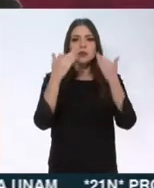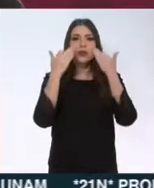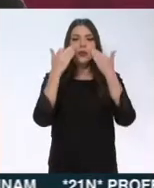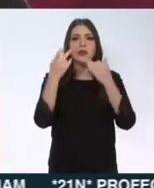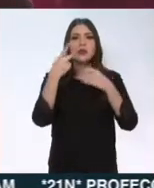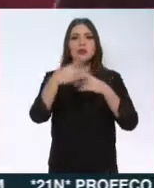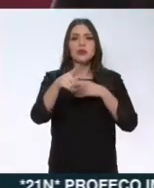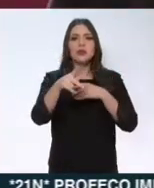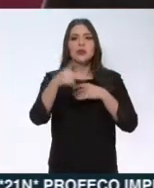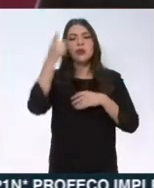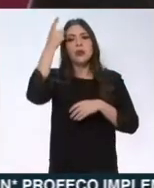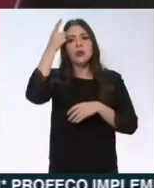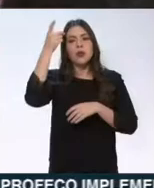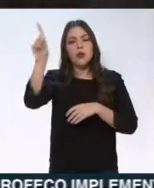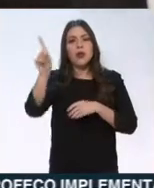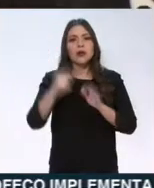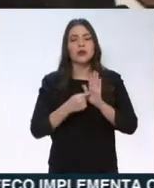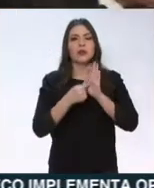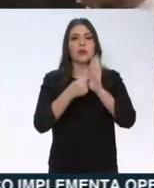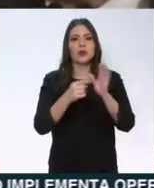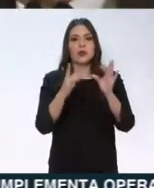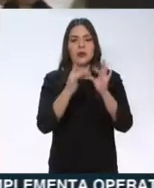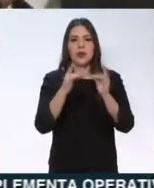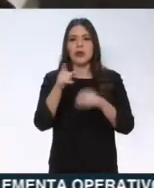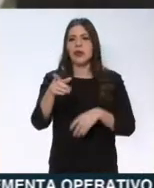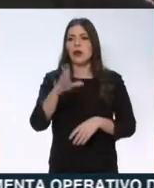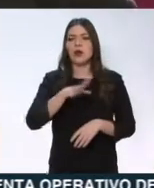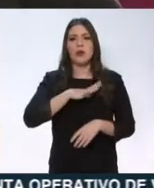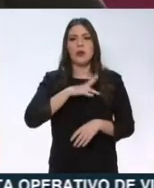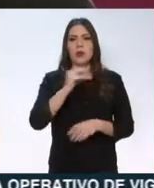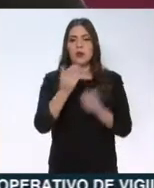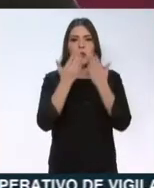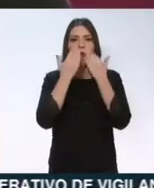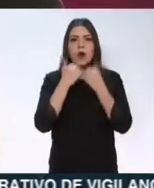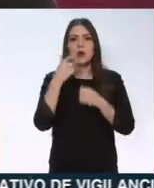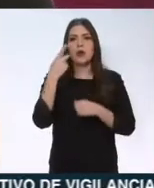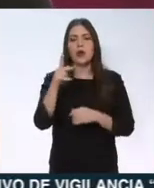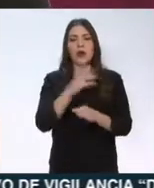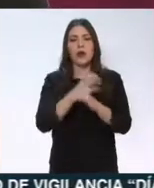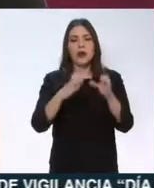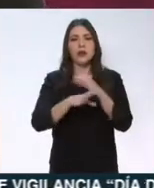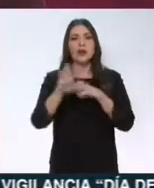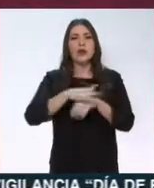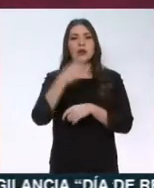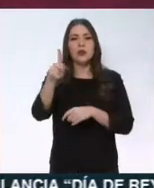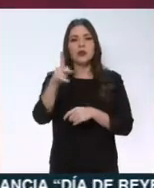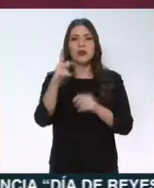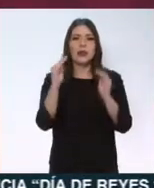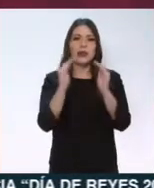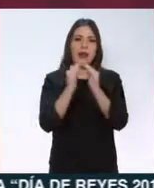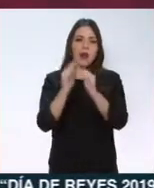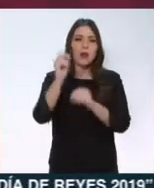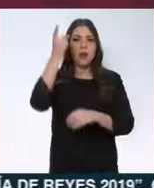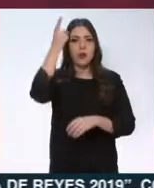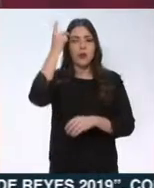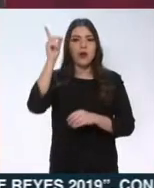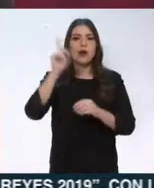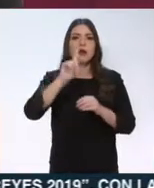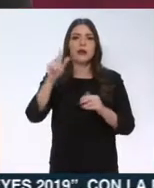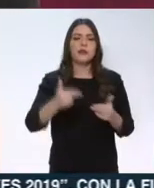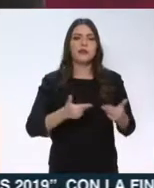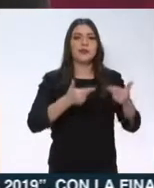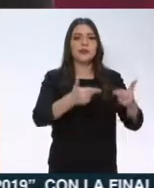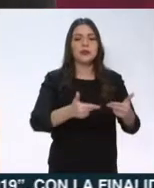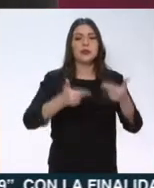prensa informó que no posee ningún bien material, pues las propiedades que tenía desde hace varios años las transfirió a sus